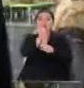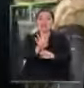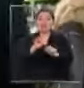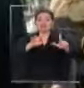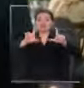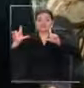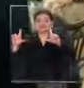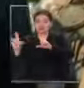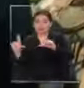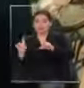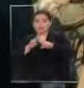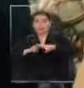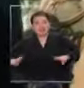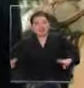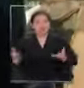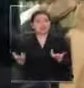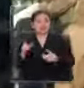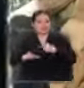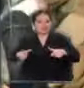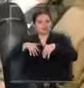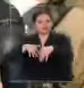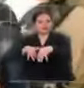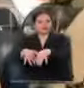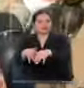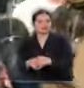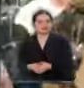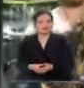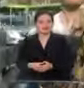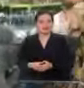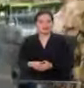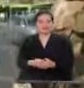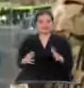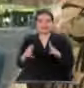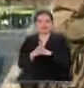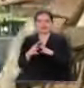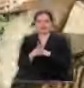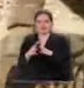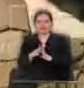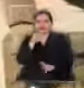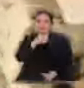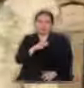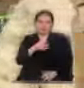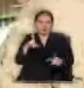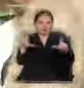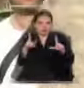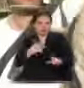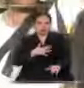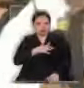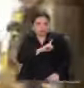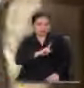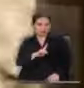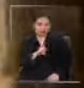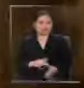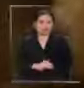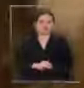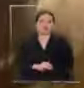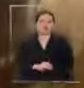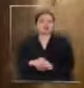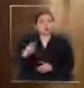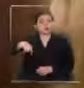tele no es mía. Ya, pero bueno, claramente el joven no está en televisión, la tele no está mostrando esto, está saliendo en directo precisamente. Sí, ahí estamos, con este diálogo. Estábamos